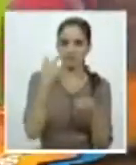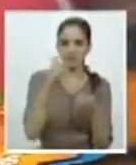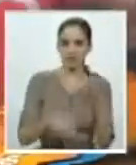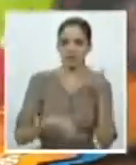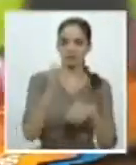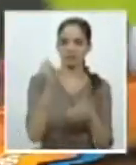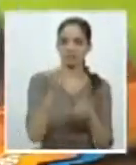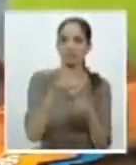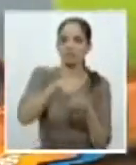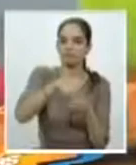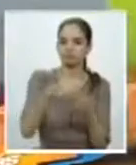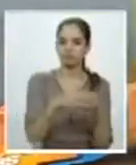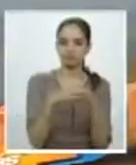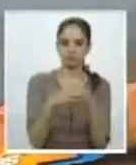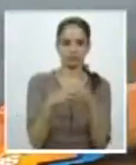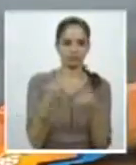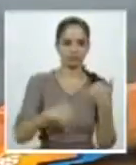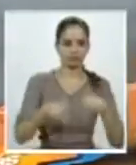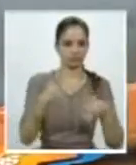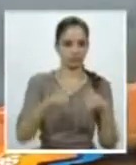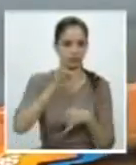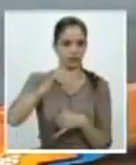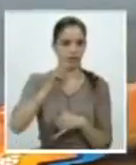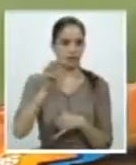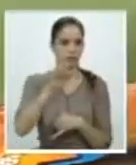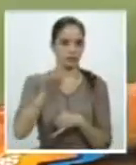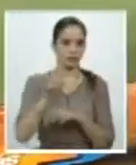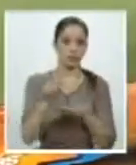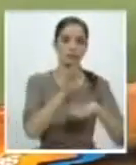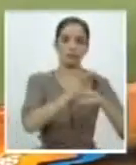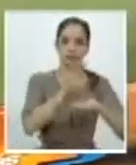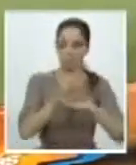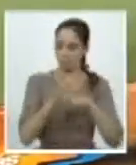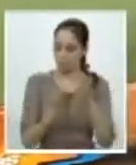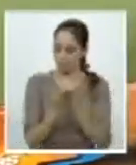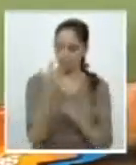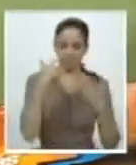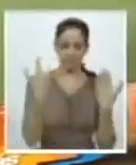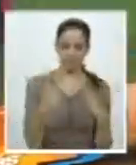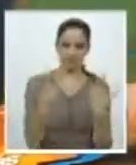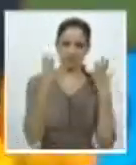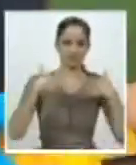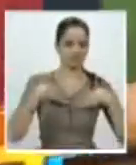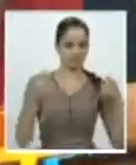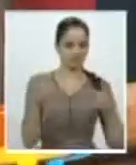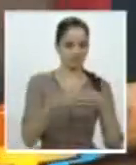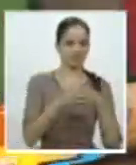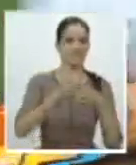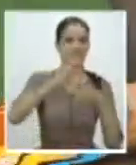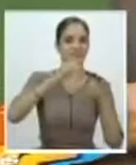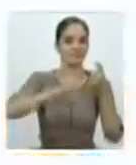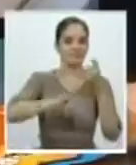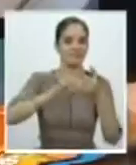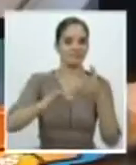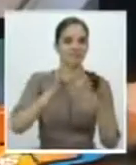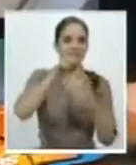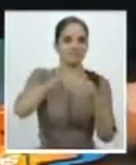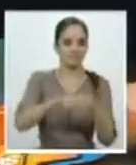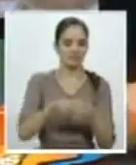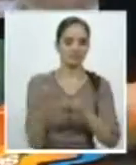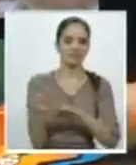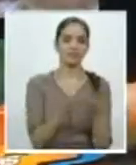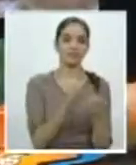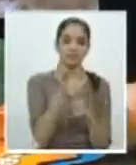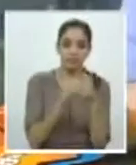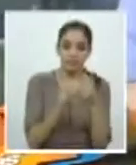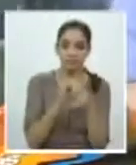La gesta de Pinto. Los costarricenses no paran de celebrar la histórica clasificación de su selección a cuartos de final. Al